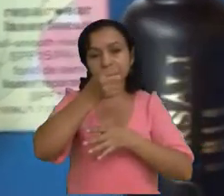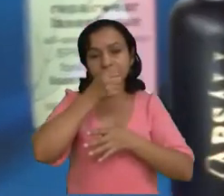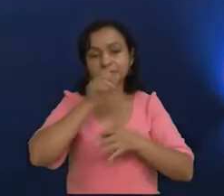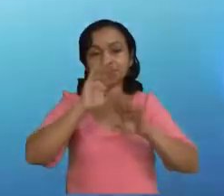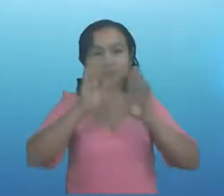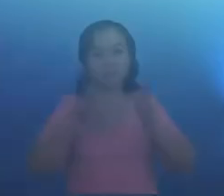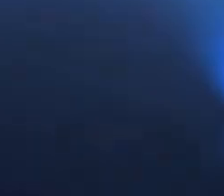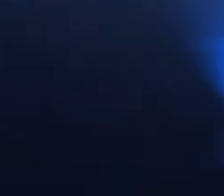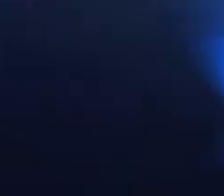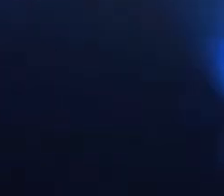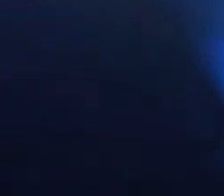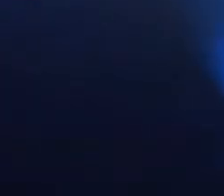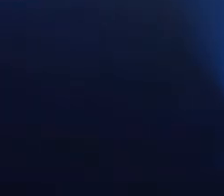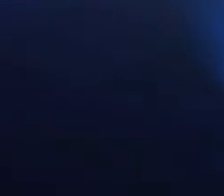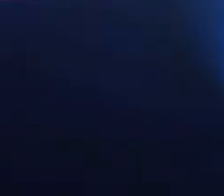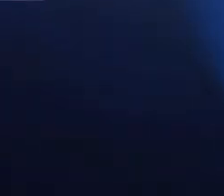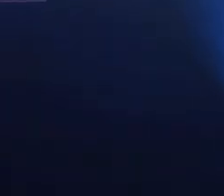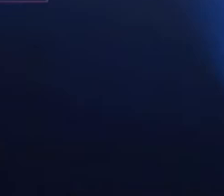Vanessa Paz.